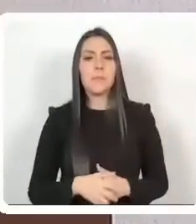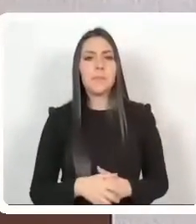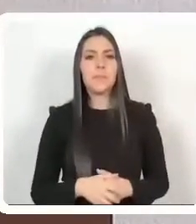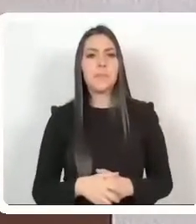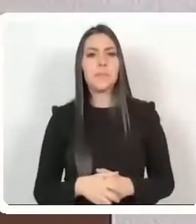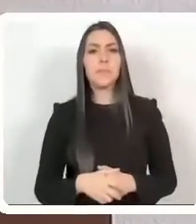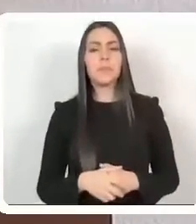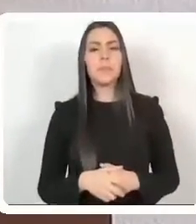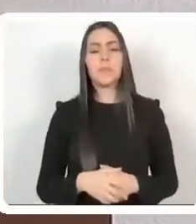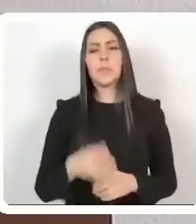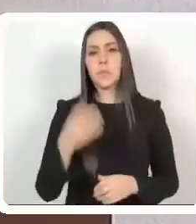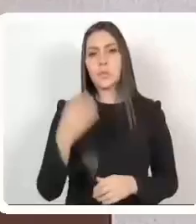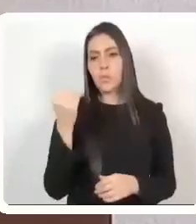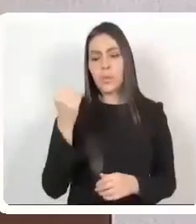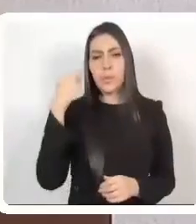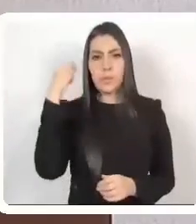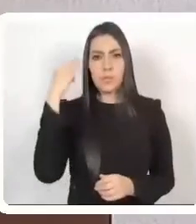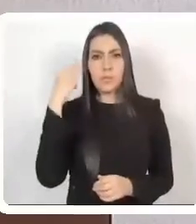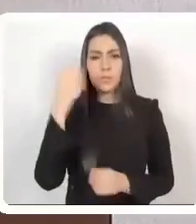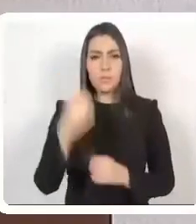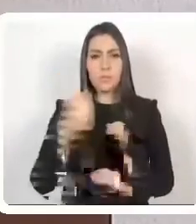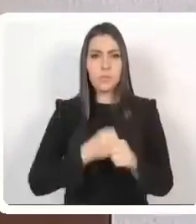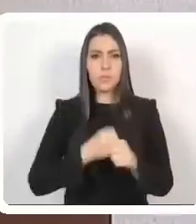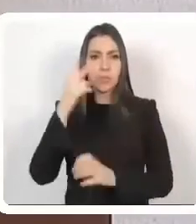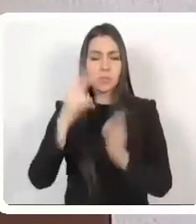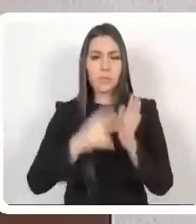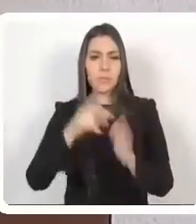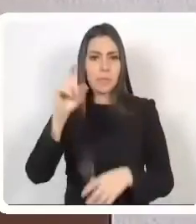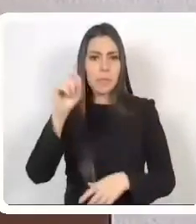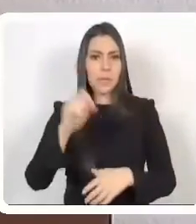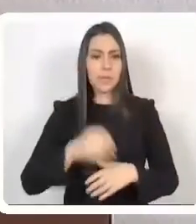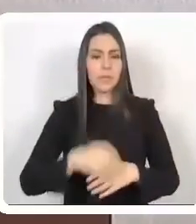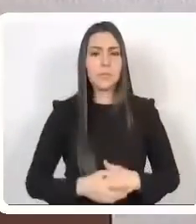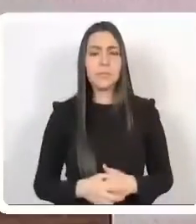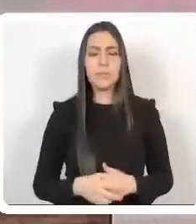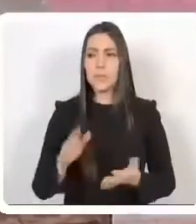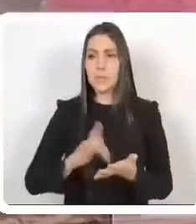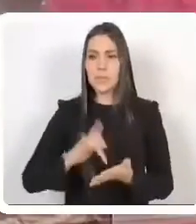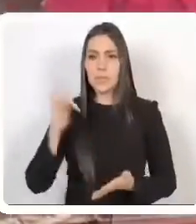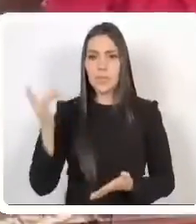19 días del mes de marzo del año 2021. Gracias, diputado presidente.